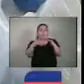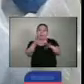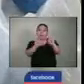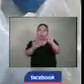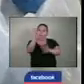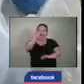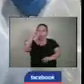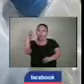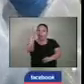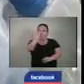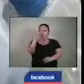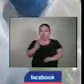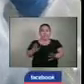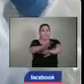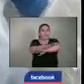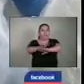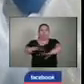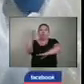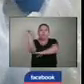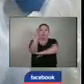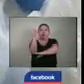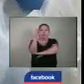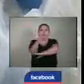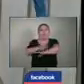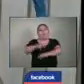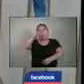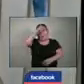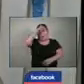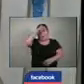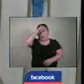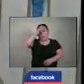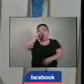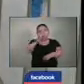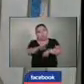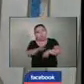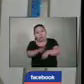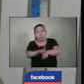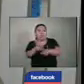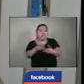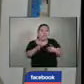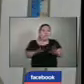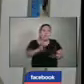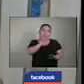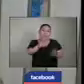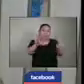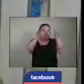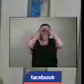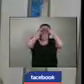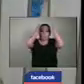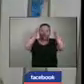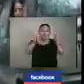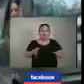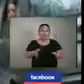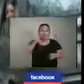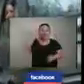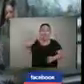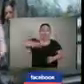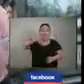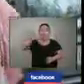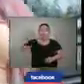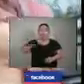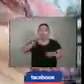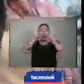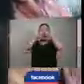Brasil dio fin al estado de emergencia y Paraguay debido al deceso de los casos y las muertes decidió eliminar la obligatoriedad en